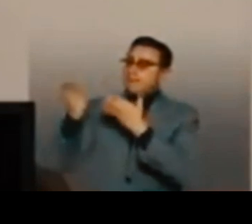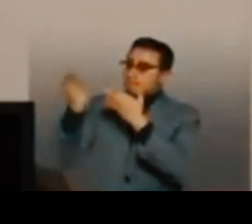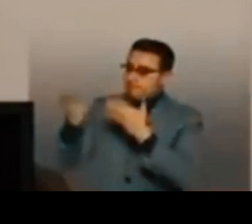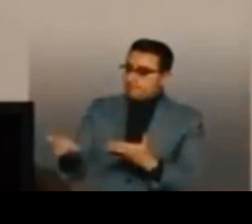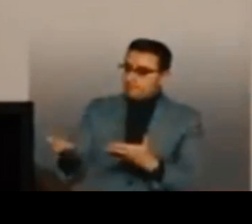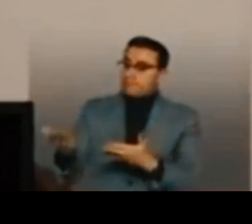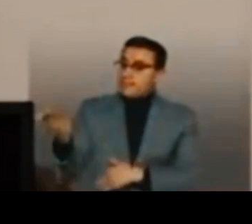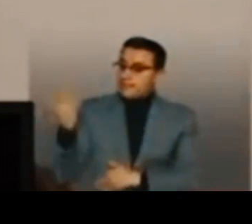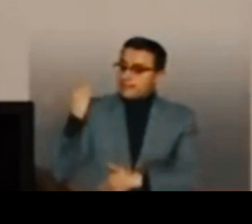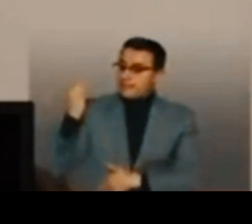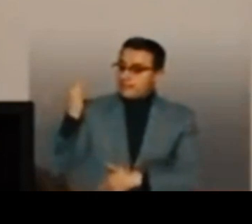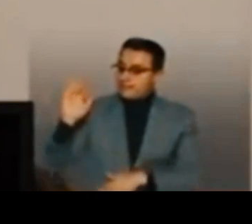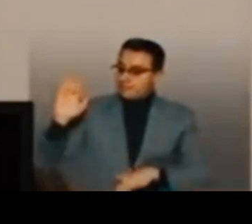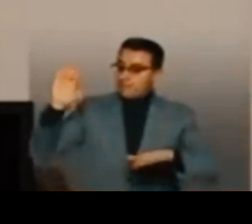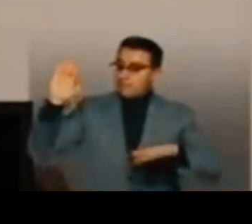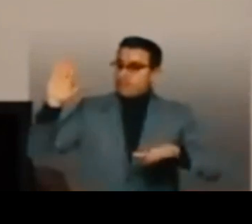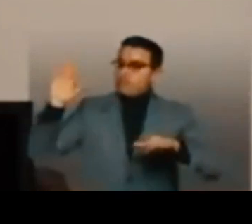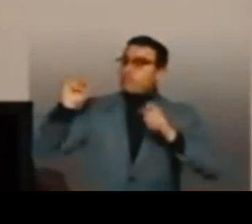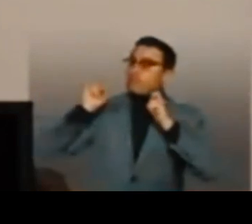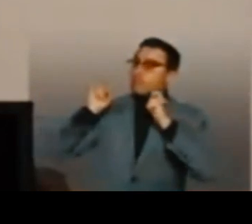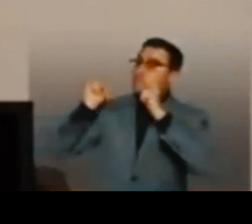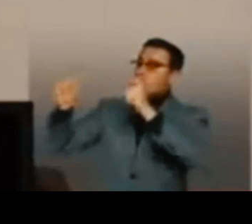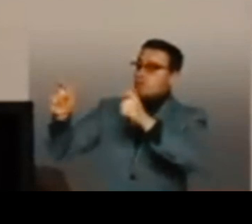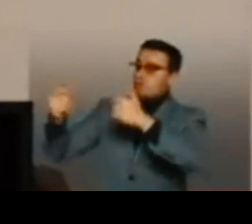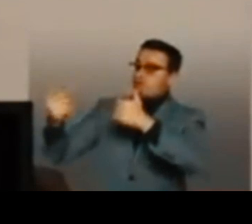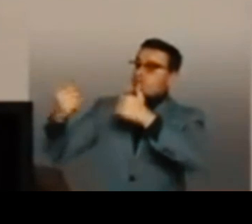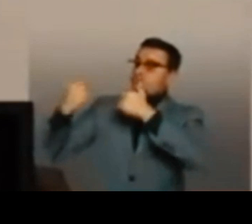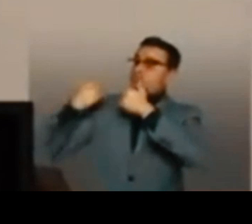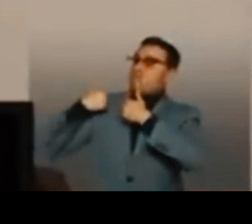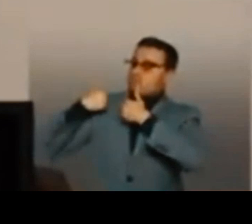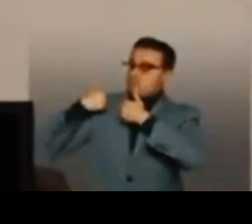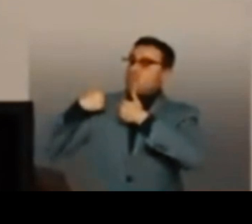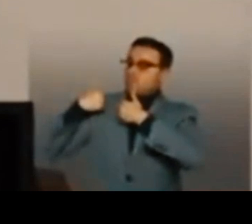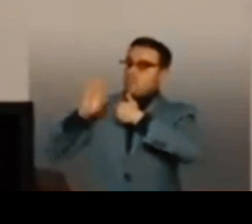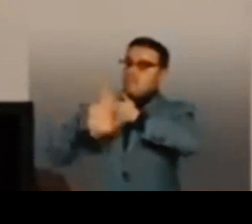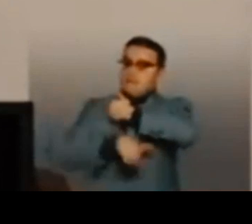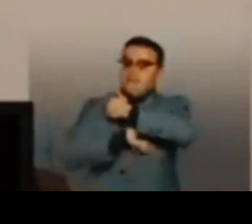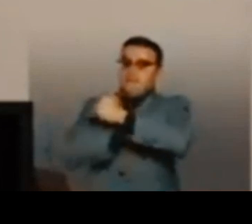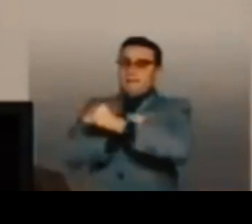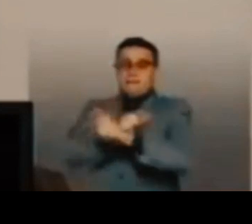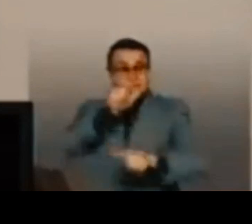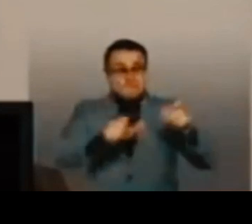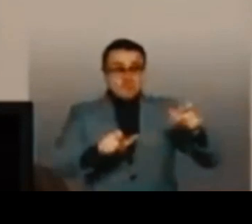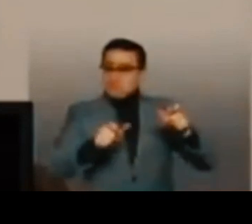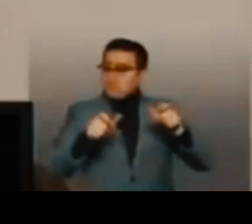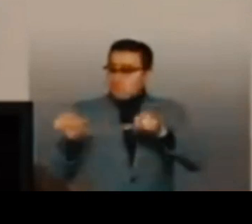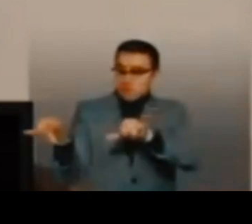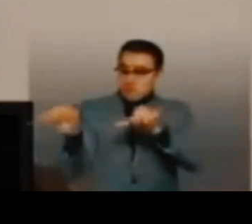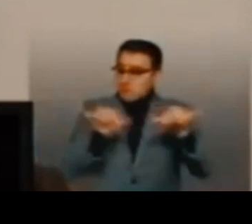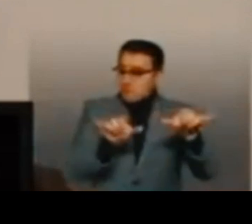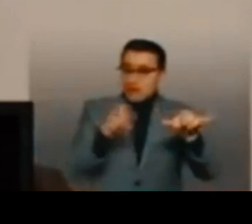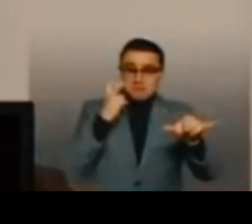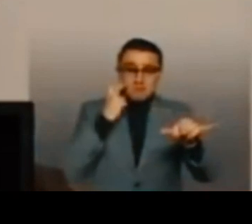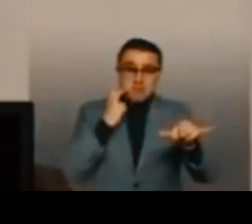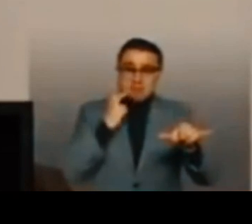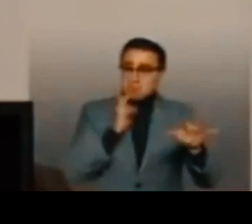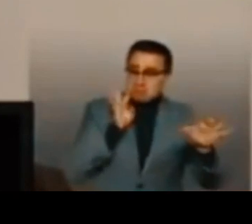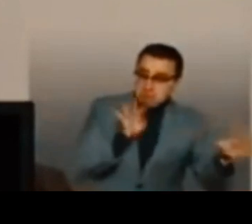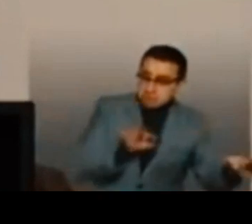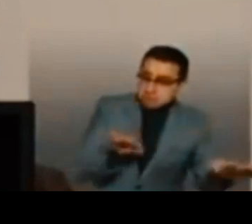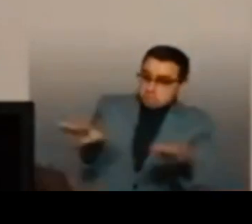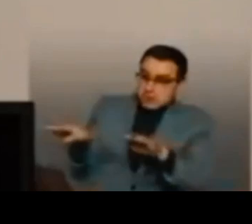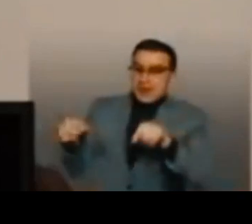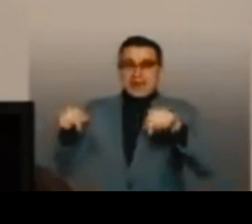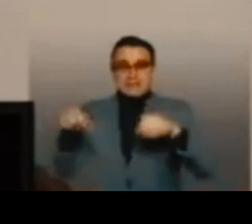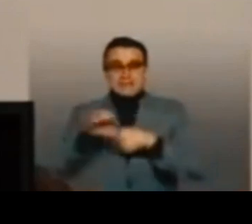presidente Gustavo Petro y ahora es ley de la República. Sin embargo, para que se pueda aplicar todavía hace falta una reglamentación.